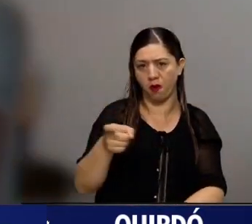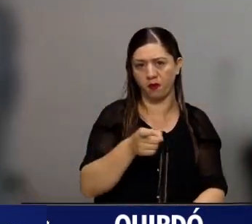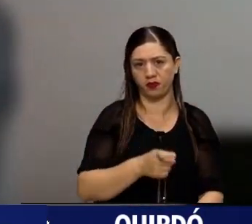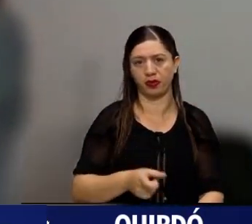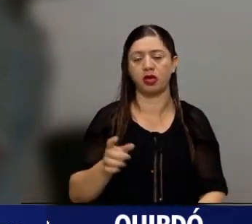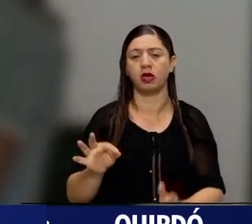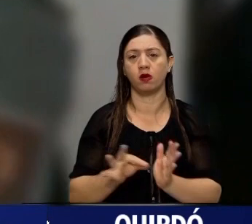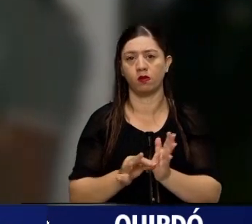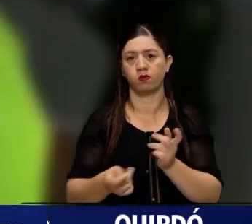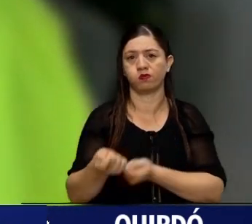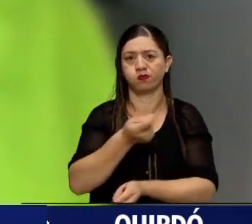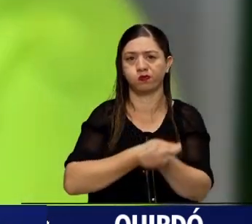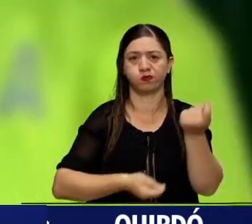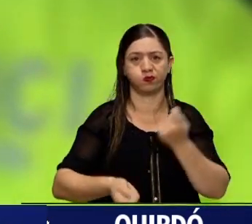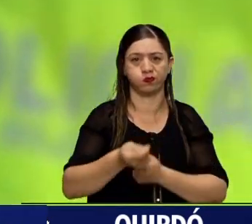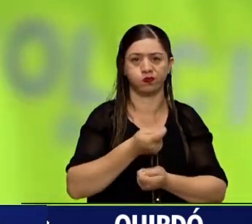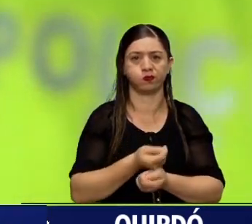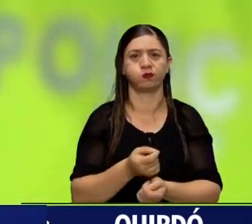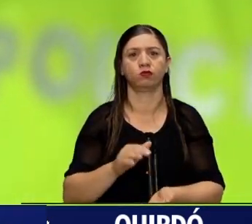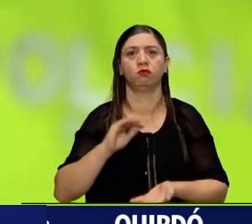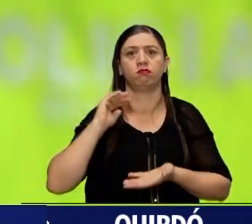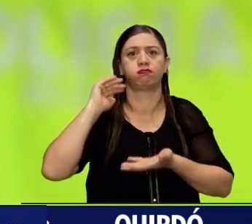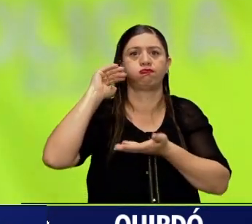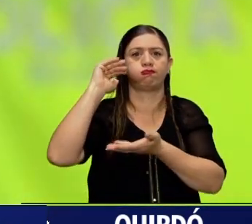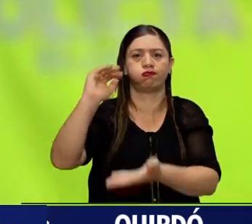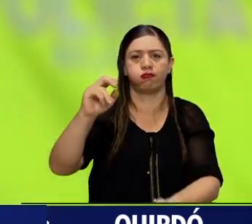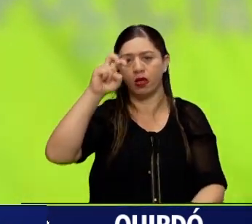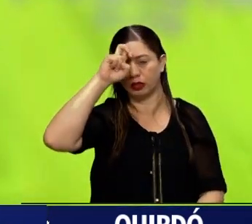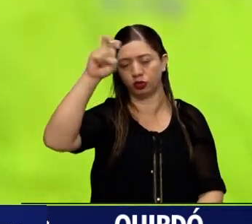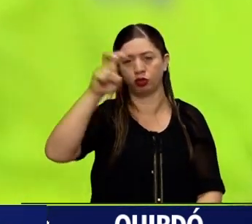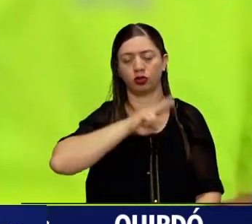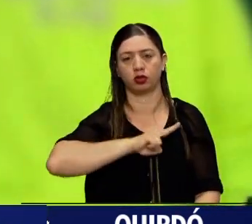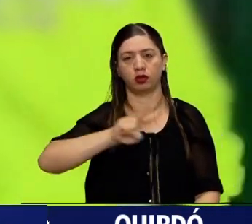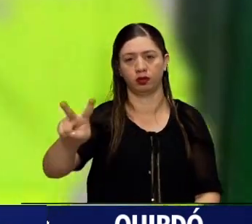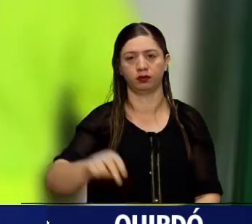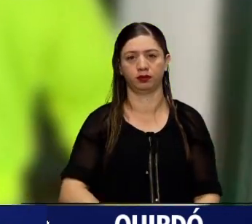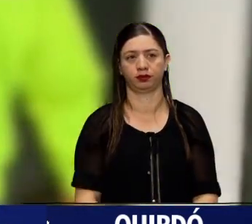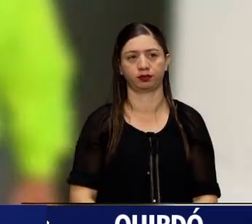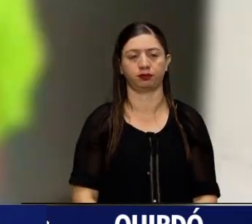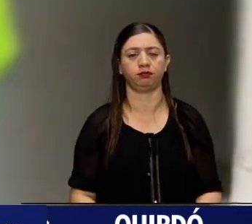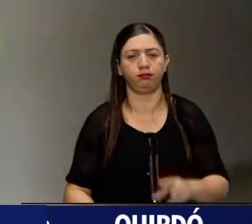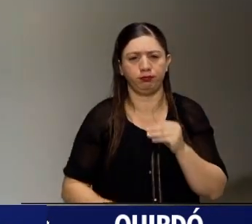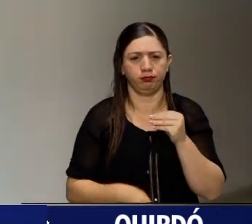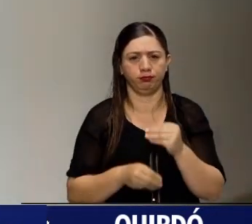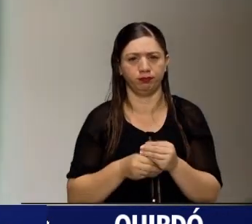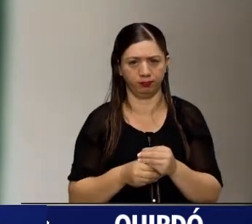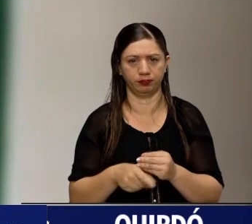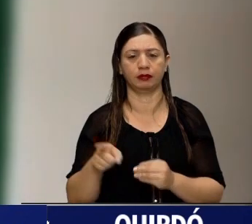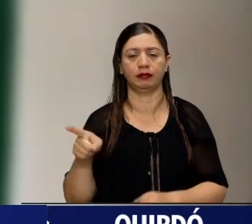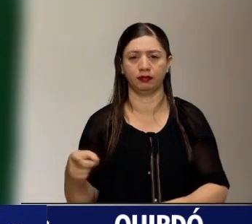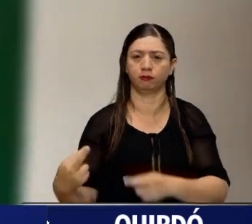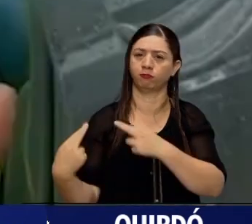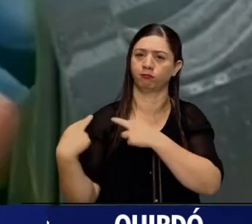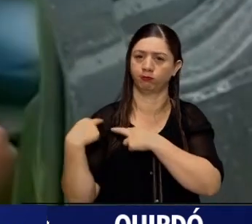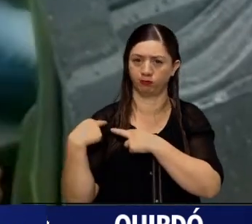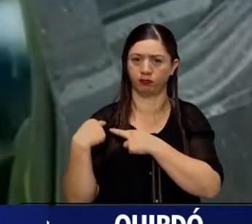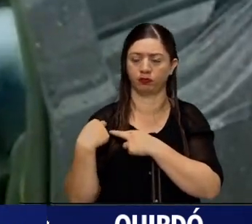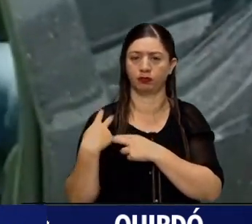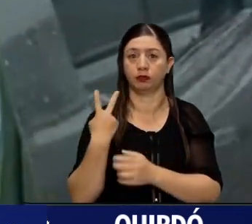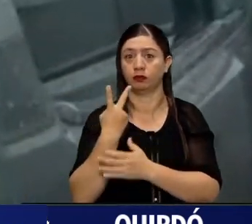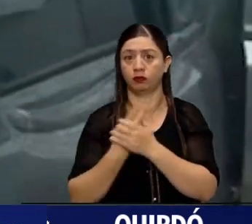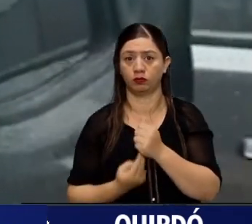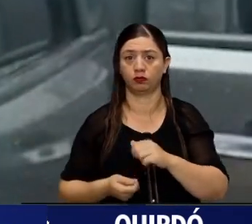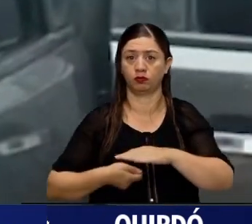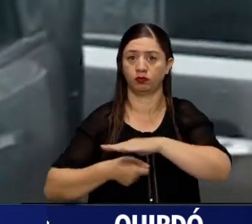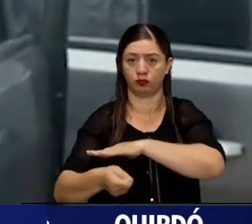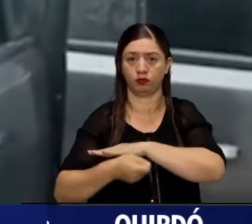alucinógenas en grandes cantidades en el norte del departamento del valle del cauca además de ser los responsables de un doble homicidio registrado